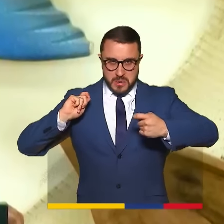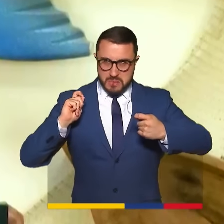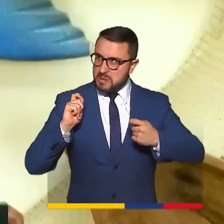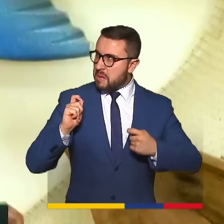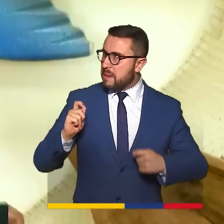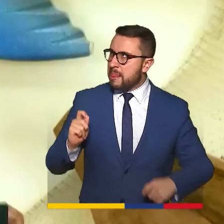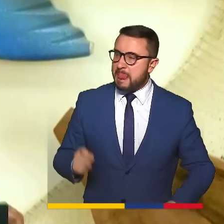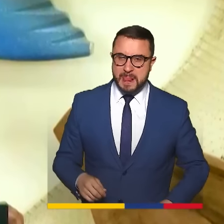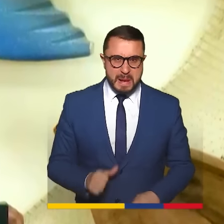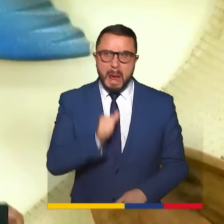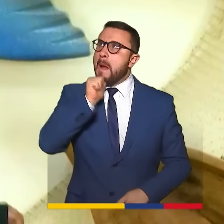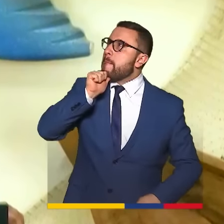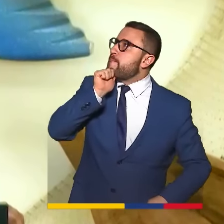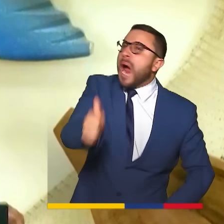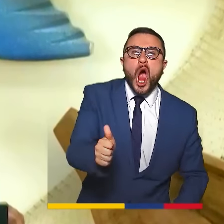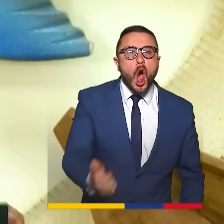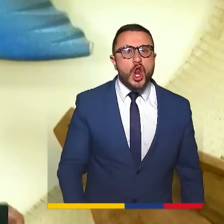a nuestro propio pueblo.